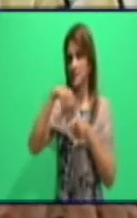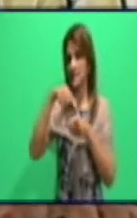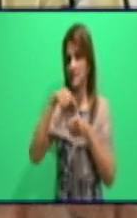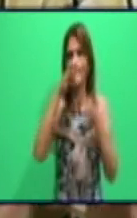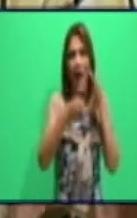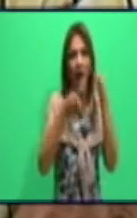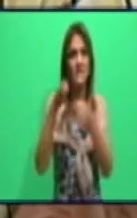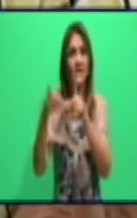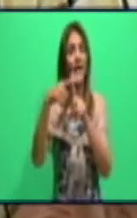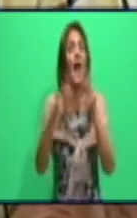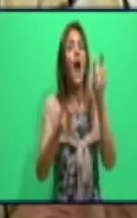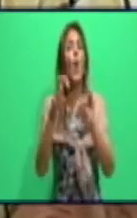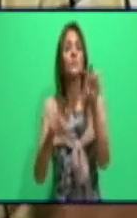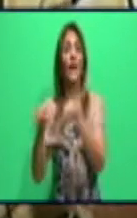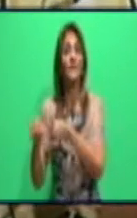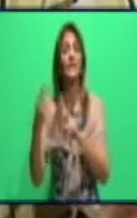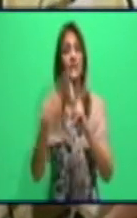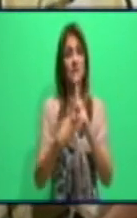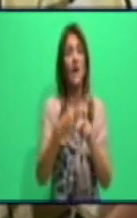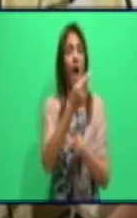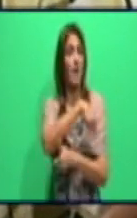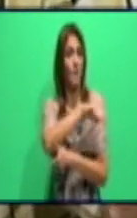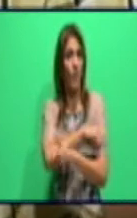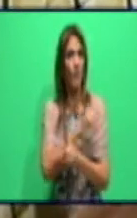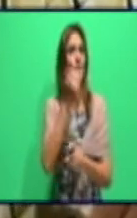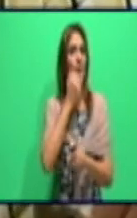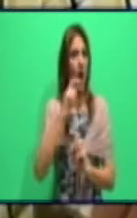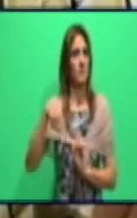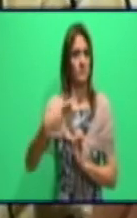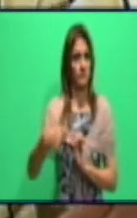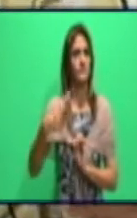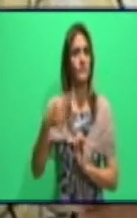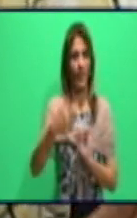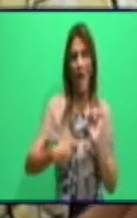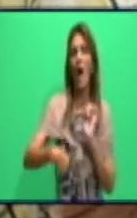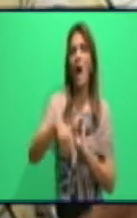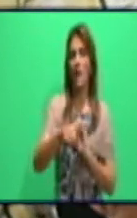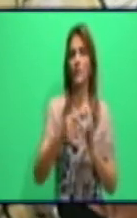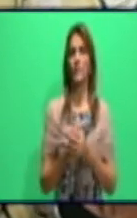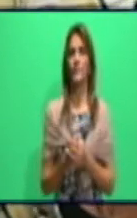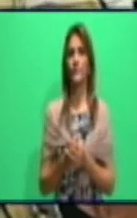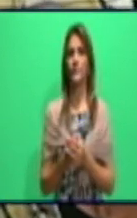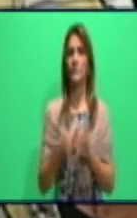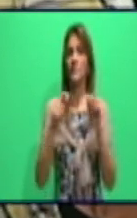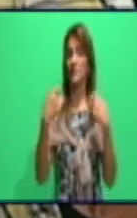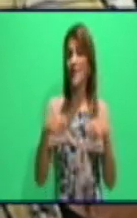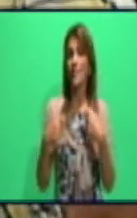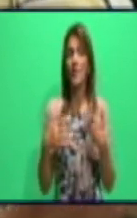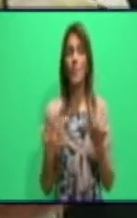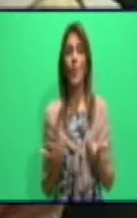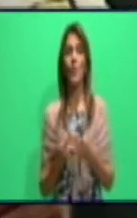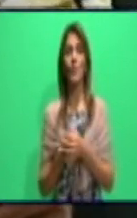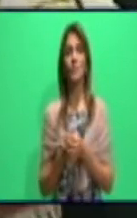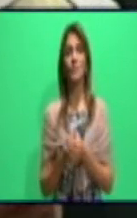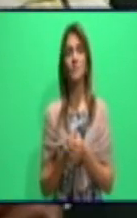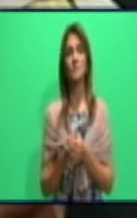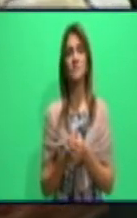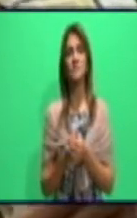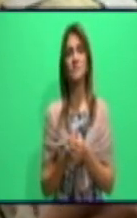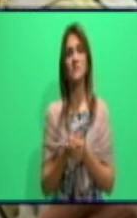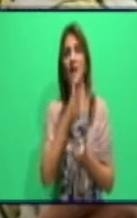afectados y no los especuladores porque hemos seguido cogiendo personas en la calle pero tenemos que atacar o sea la